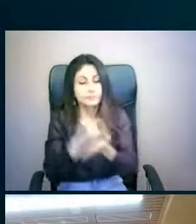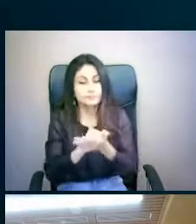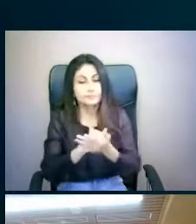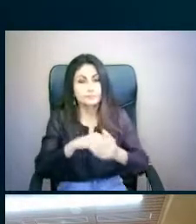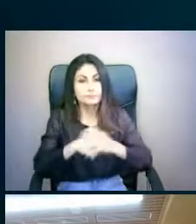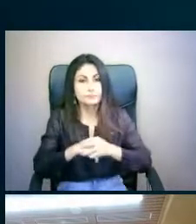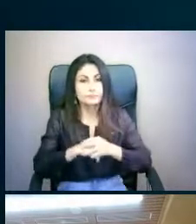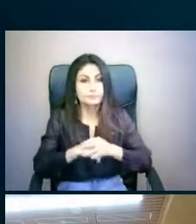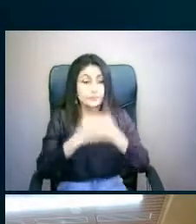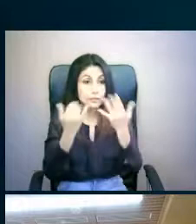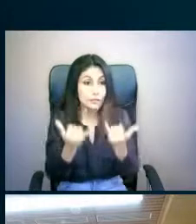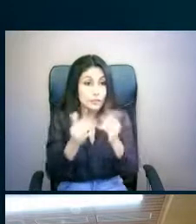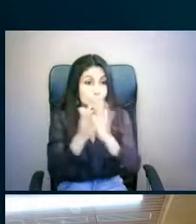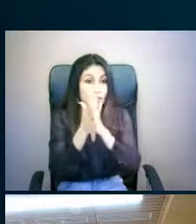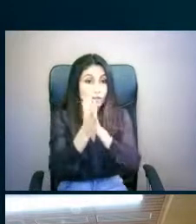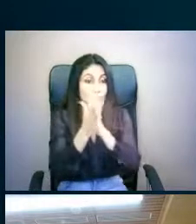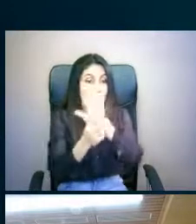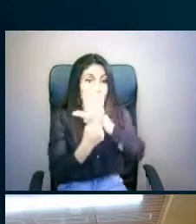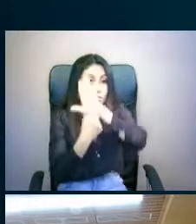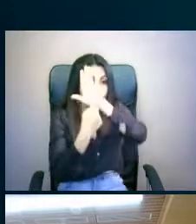Les estaré mostrando